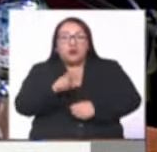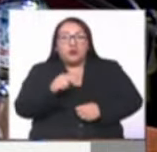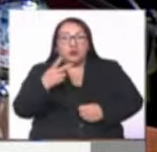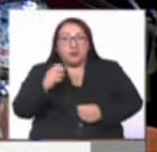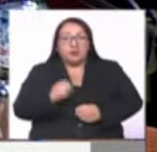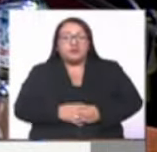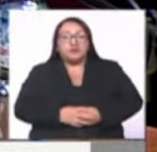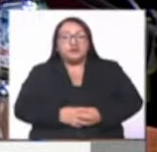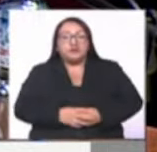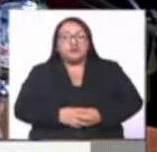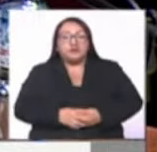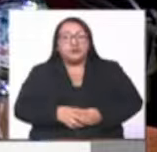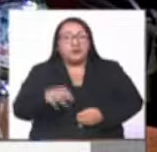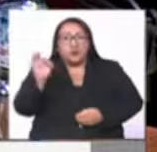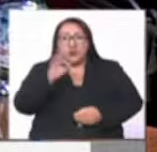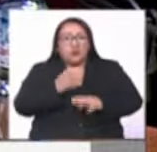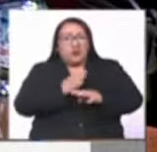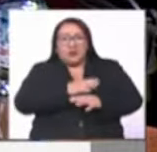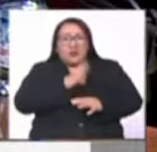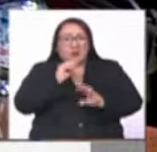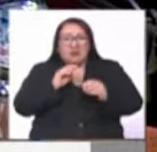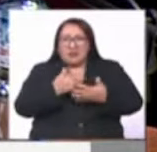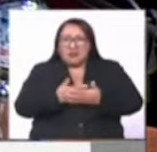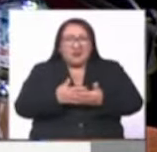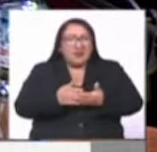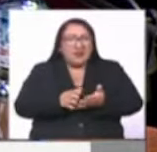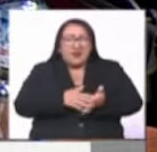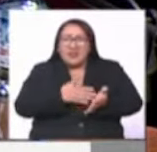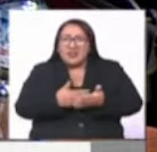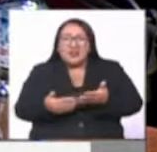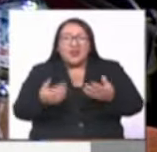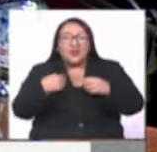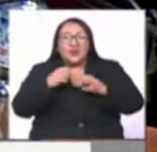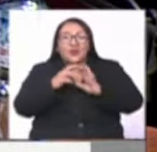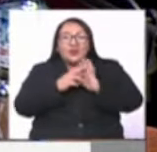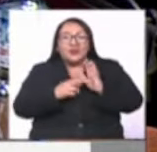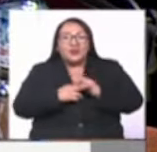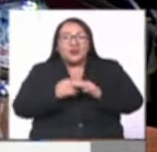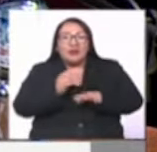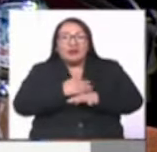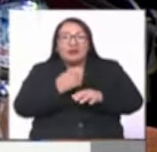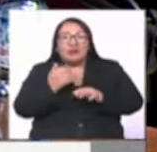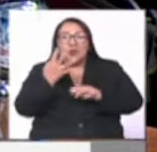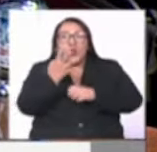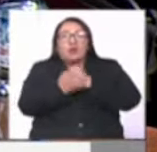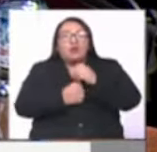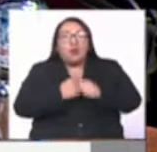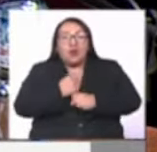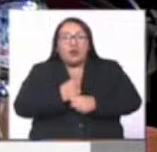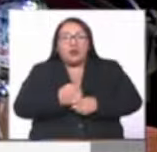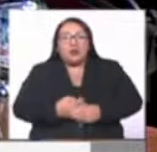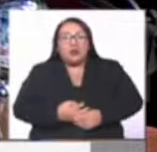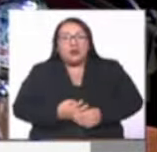2020 nunca fue cuestionada estamos hablando de una resolución de hace casi 4 años se está discutiendo hoy en el